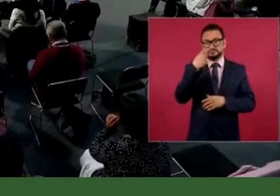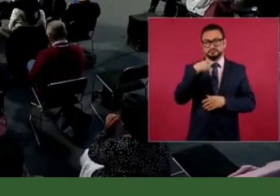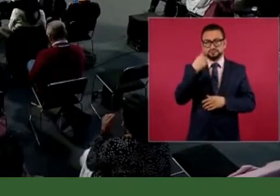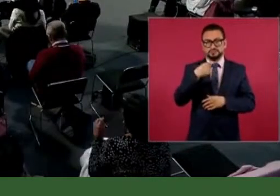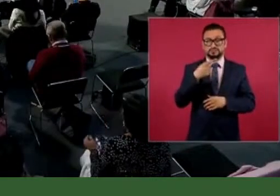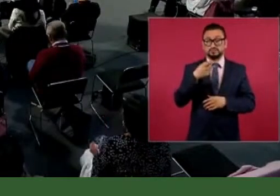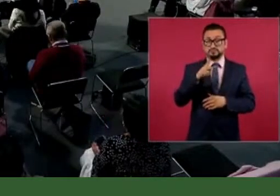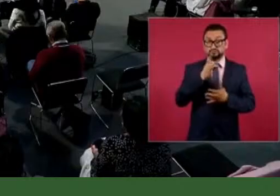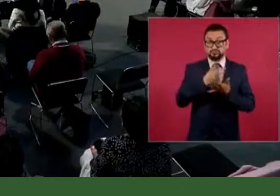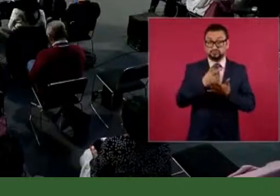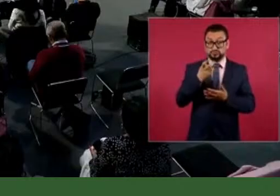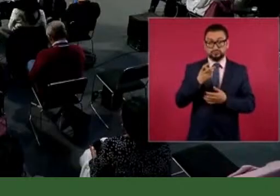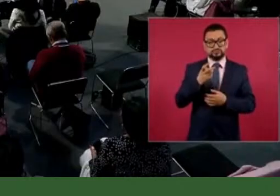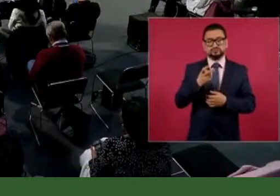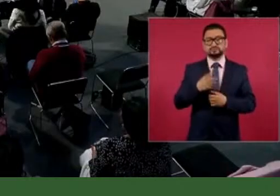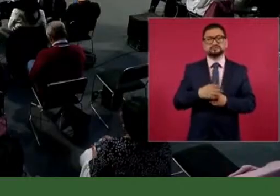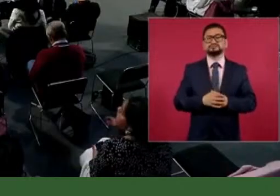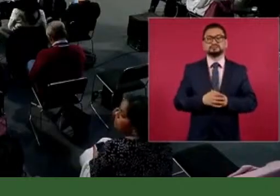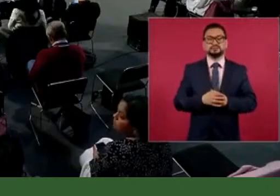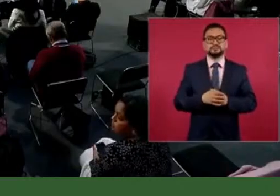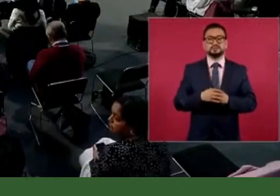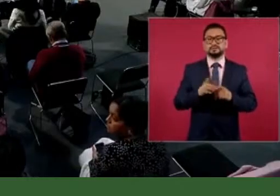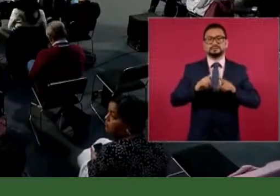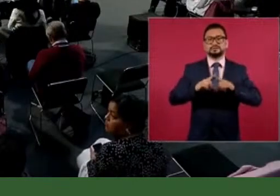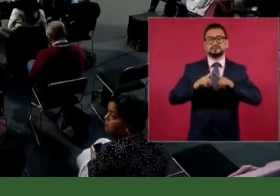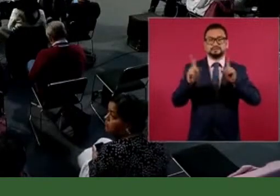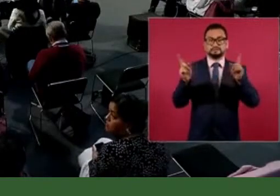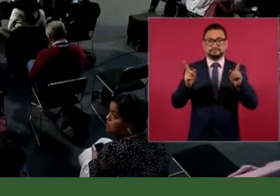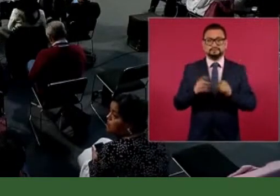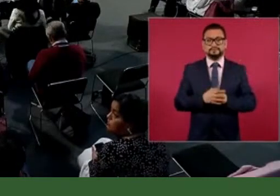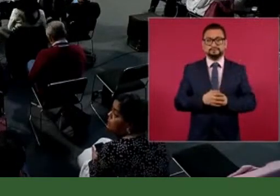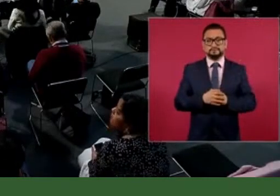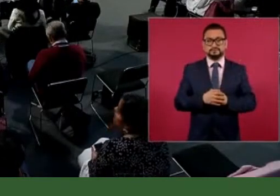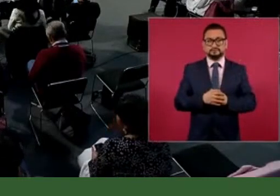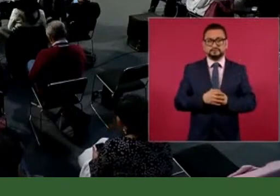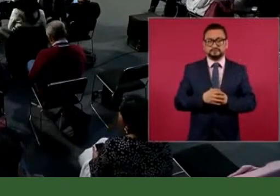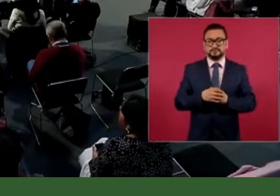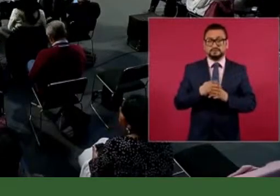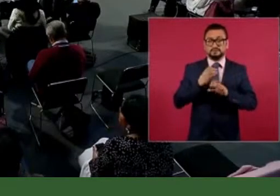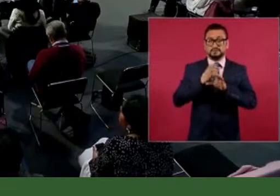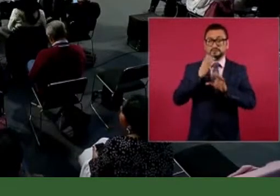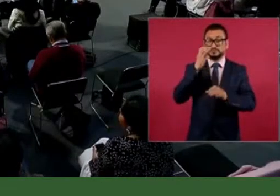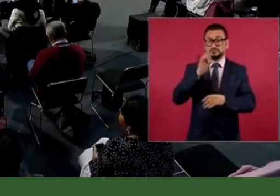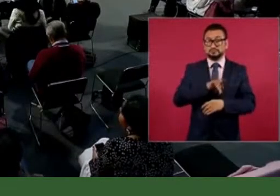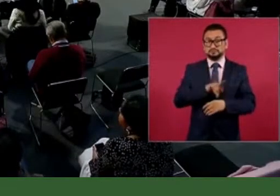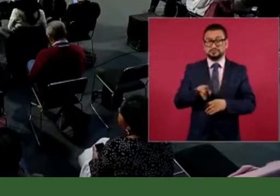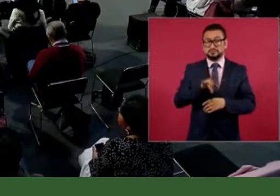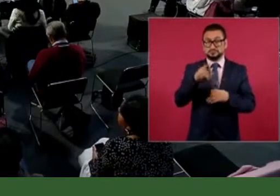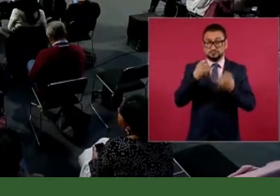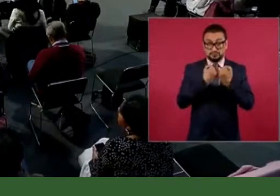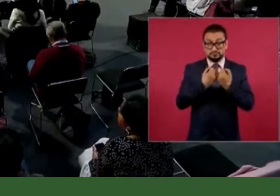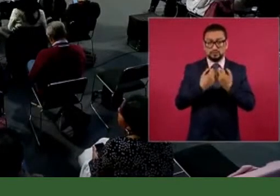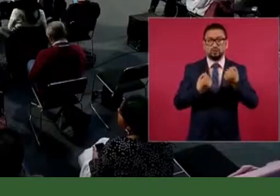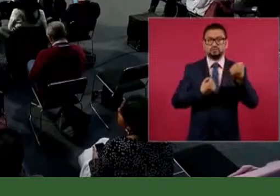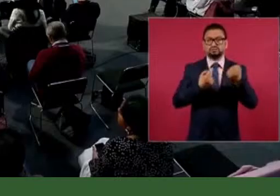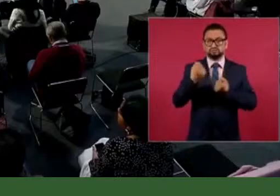eso, es que no es lo mismo de ir en el autobús o manejando